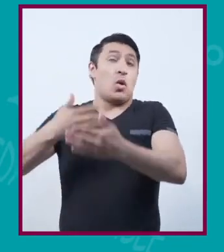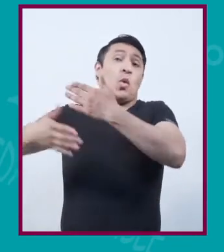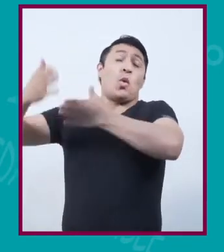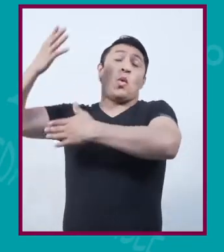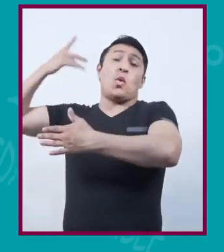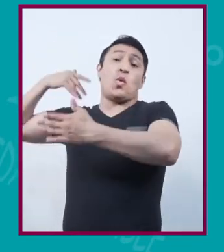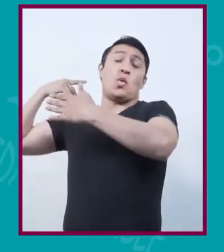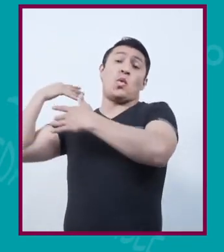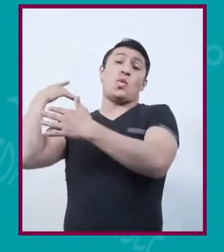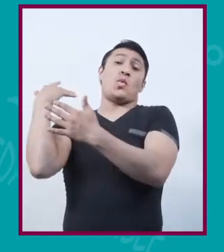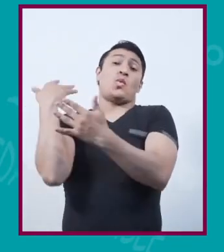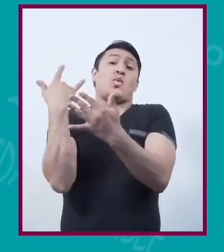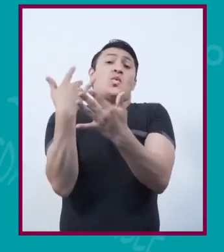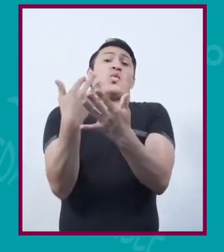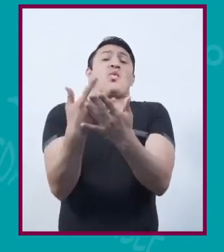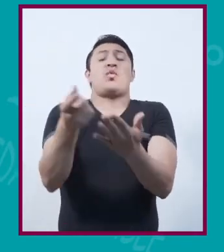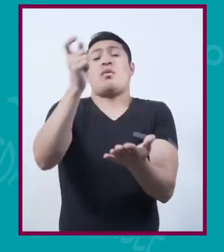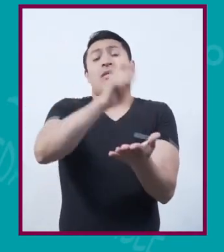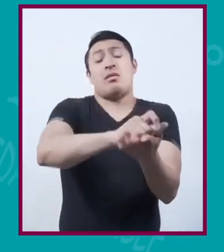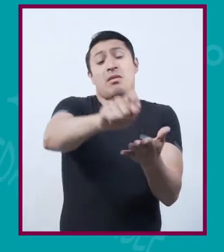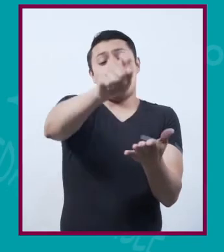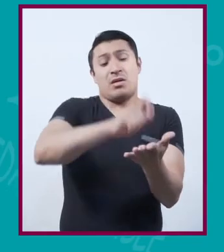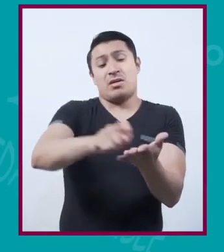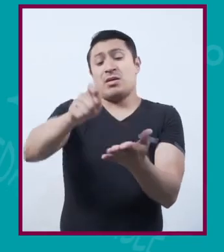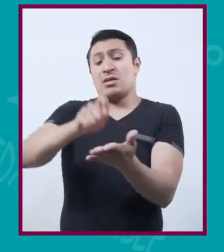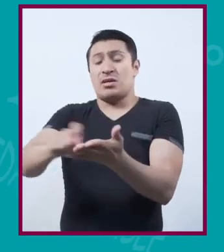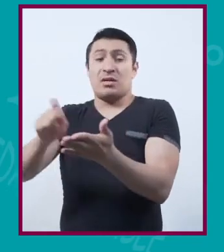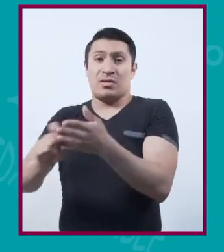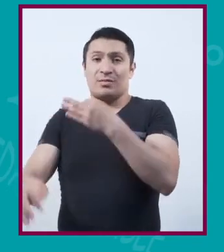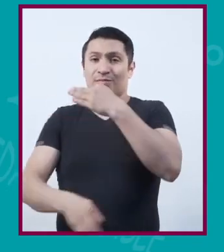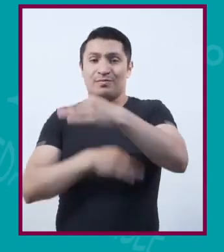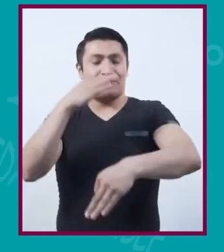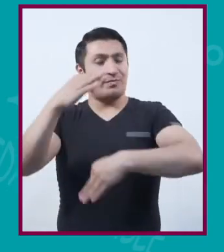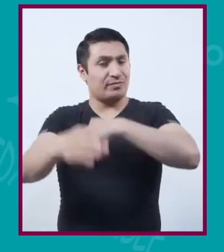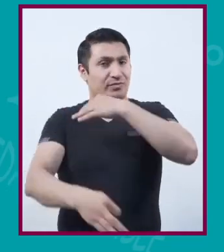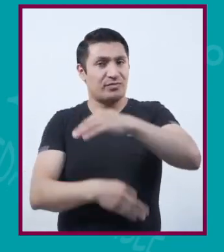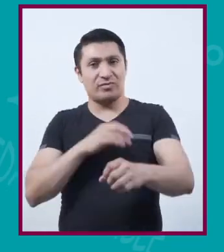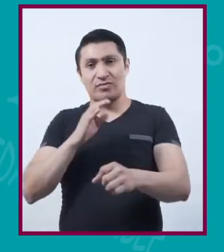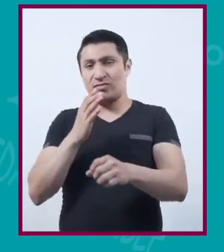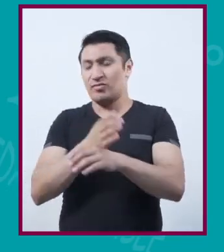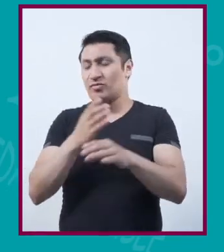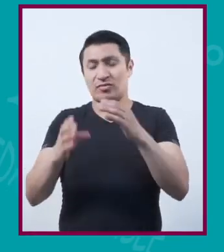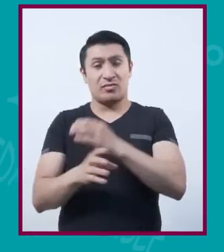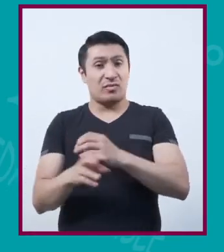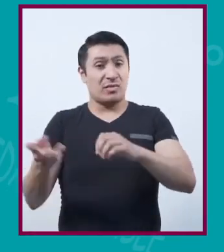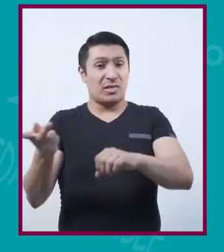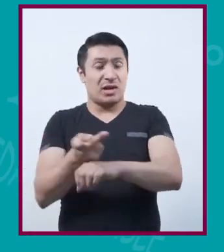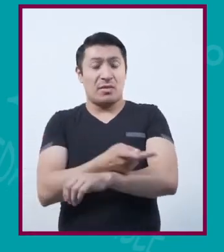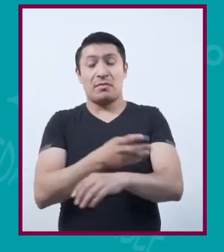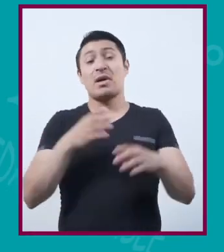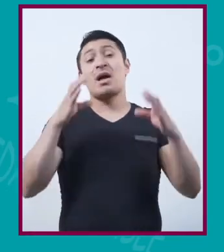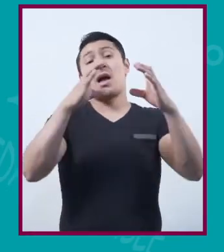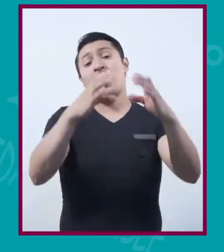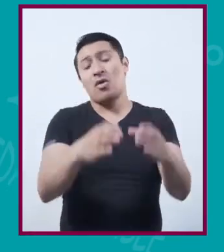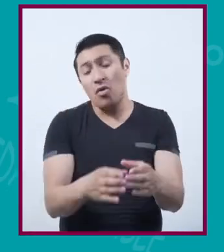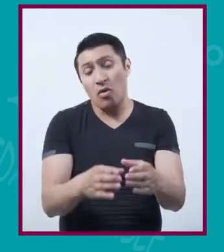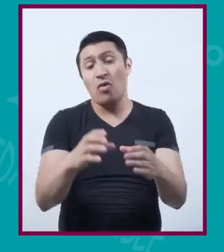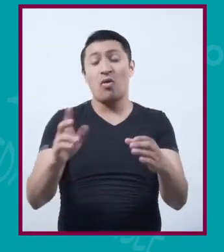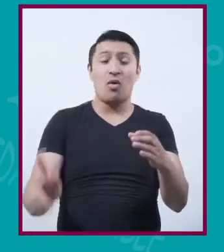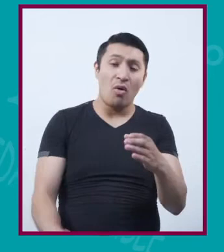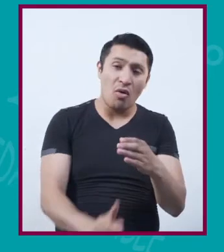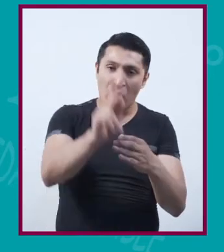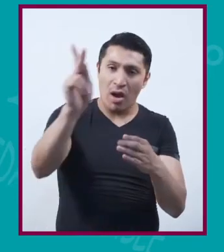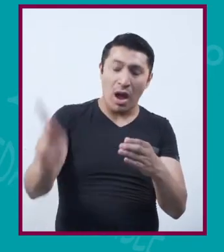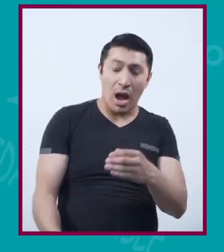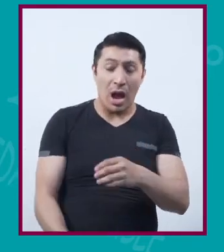ocupado desde tiempo atrás en ir anotando todo lo que va pasando en su